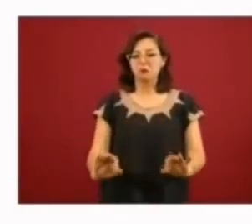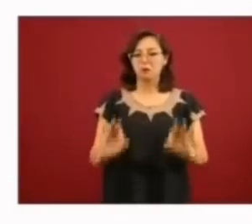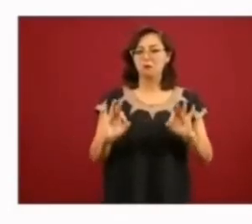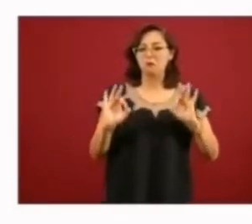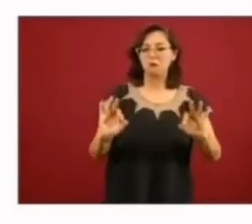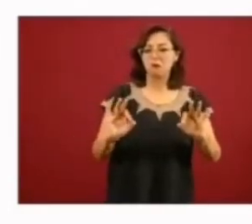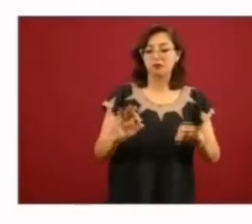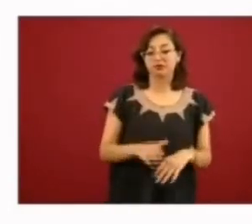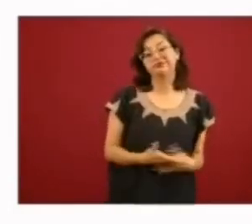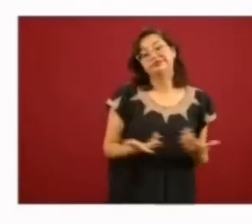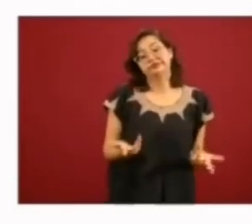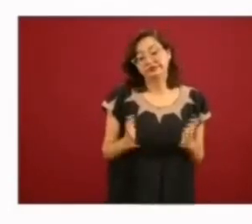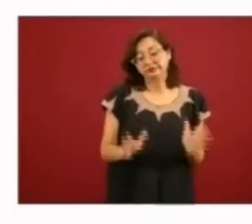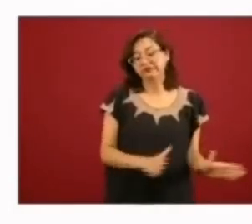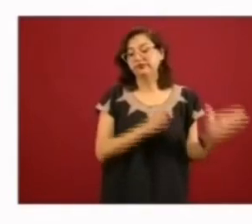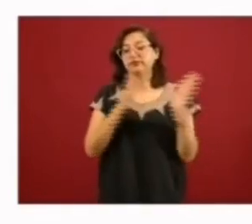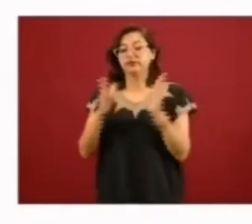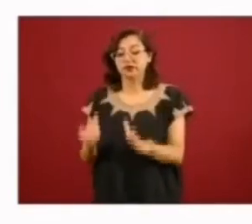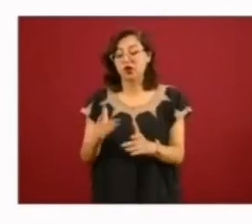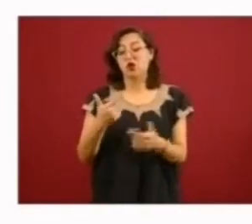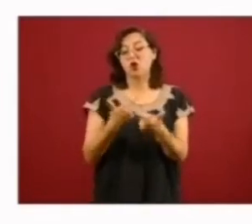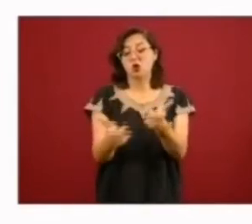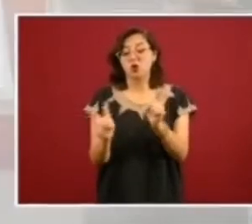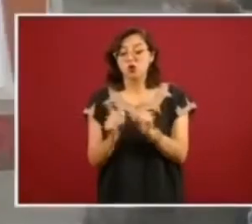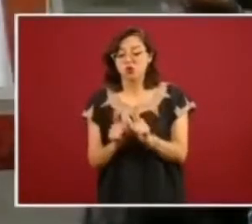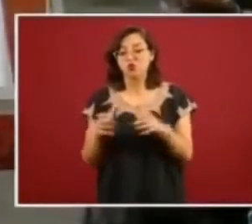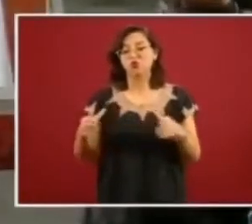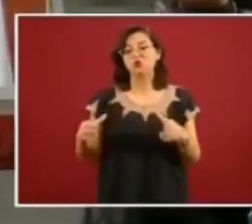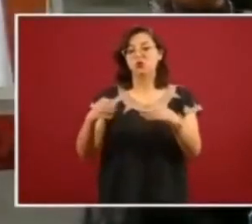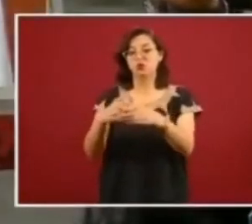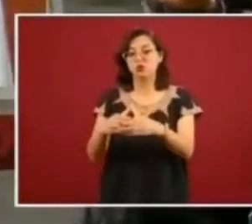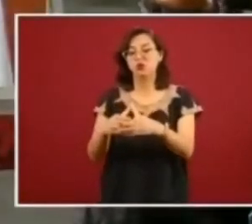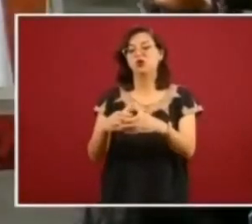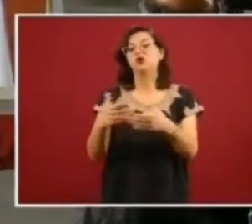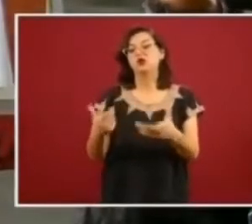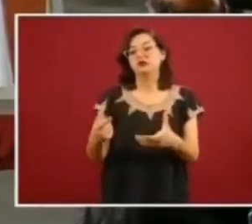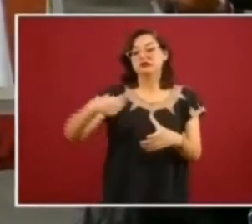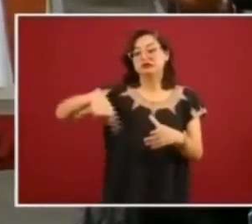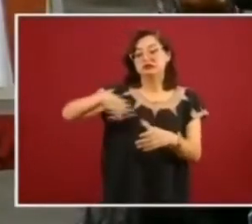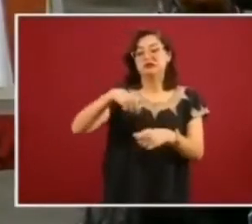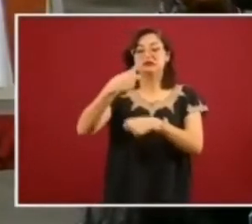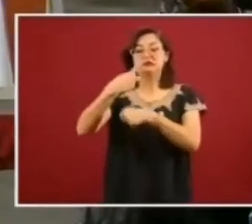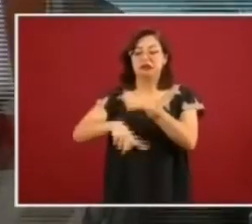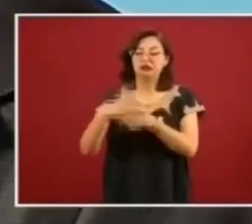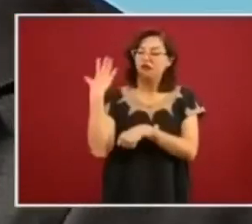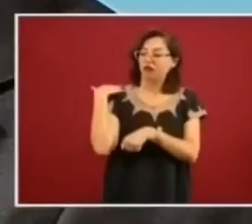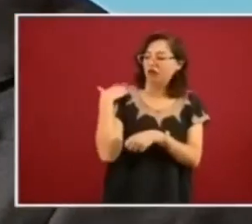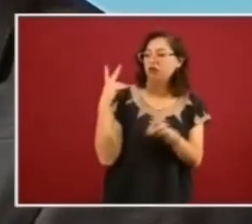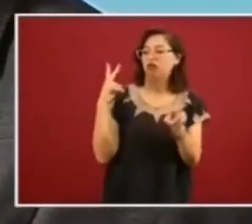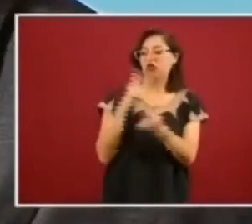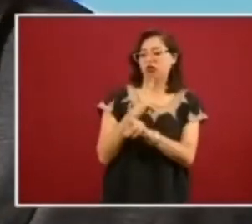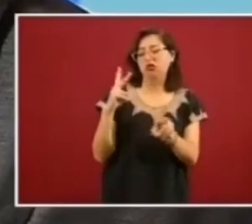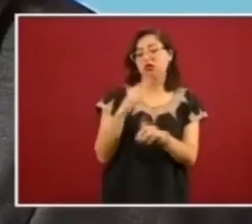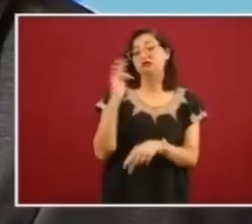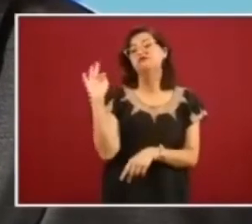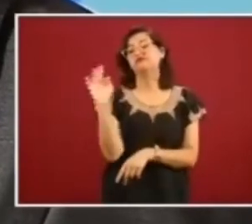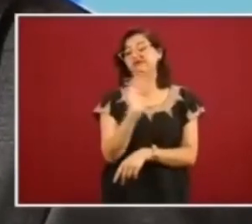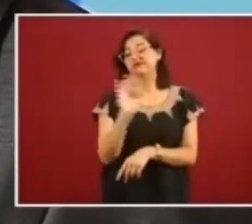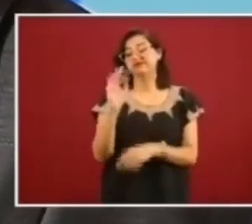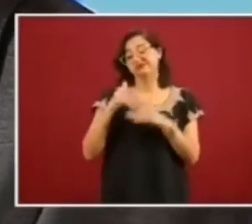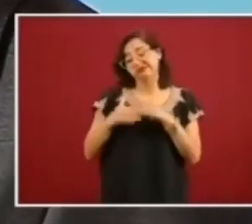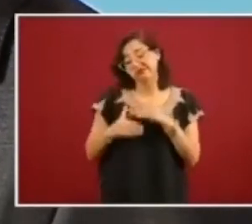tienen enfermedad grave, desde luego, como existe un daño pulmonar muy importante, pueden tardar meses en recuperarse, pero